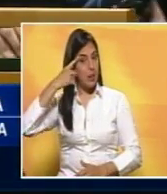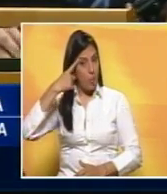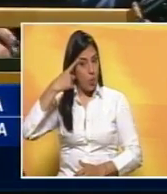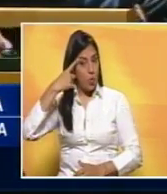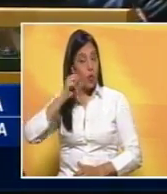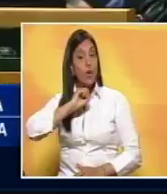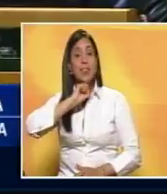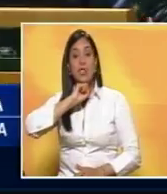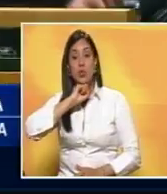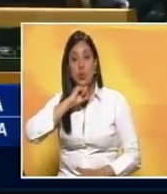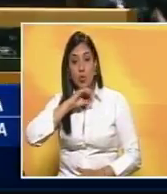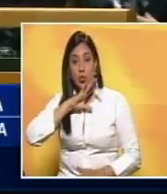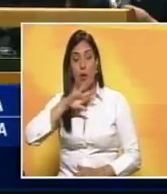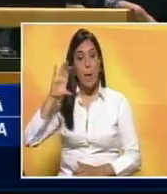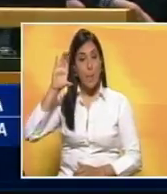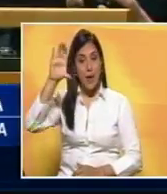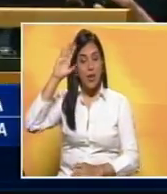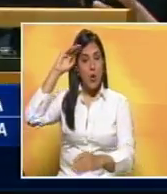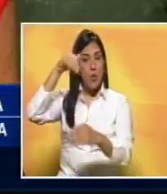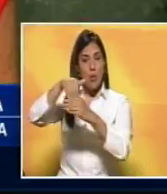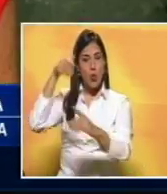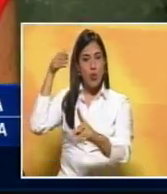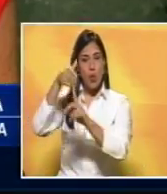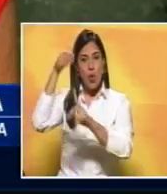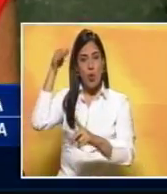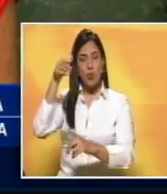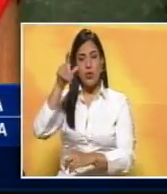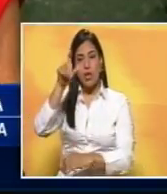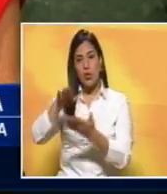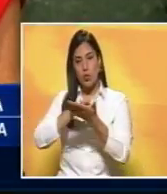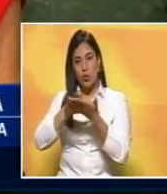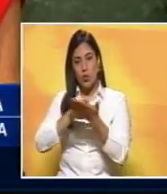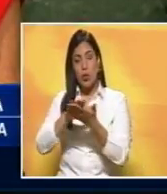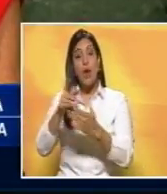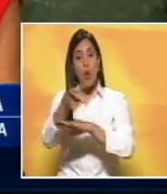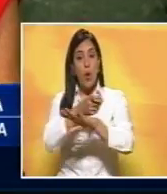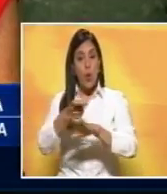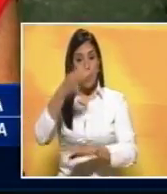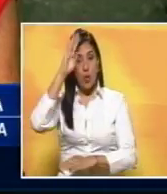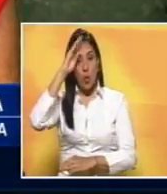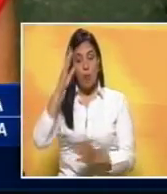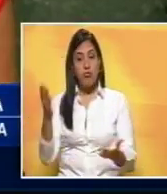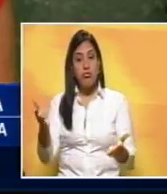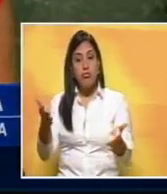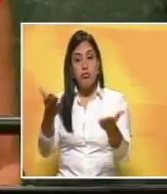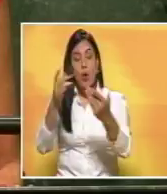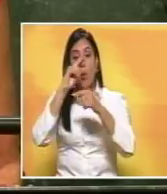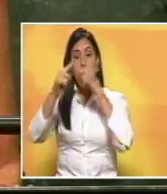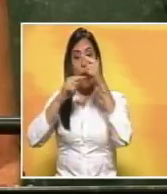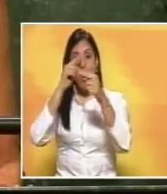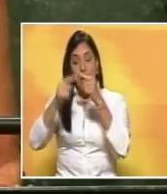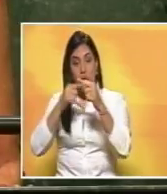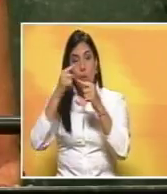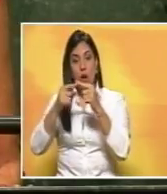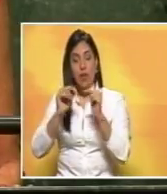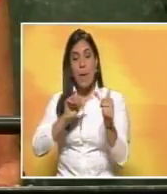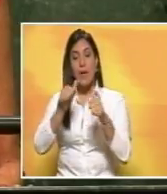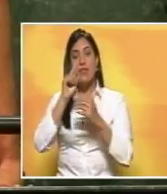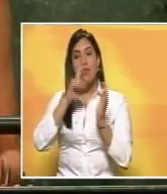que históricamente su país ha votado en contra de esa resolución que el gobierno cubano impulsa cada año desde